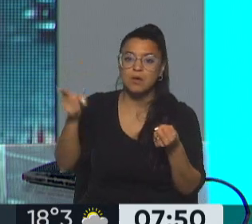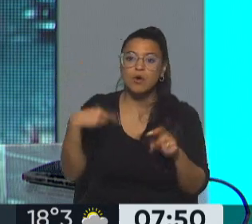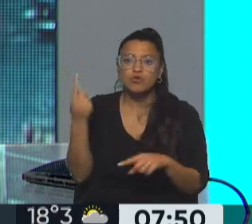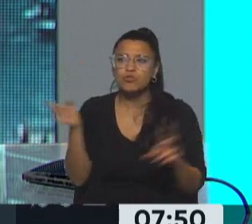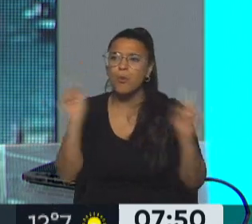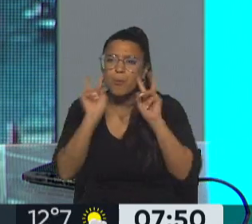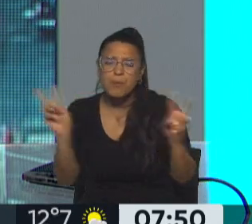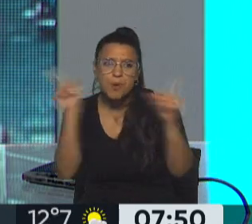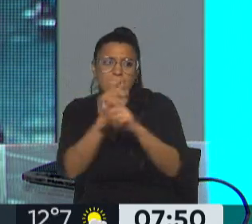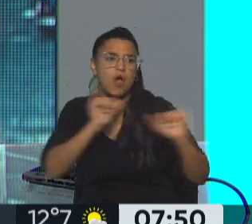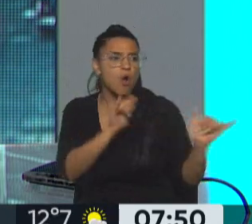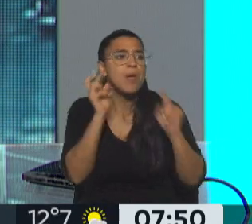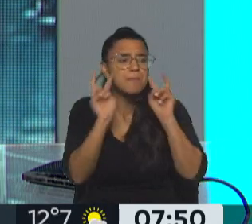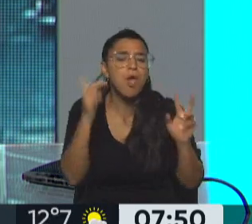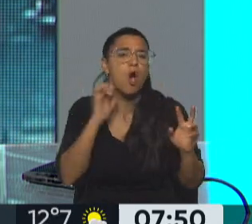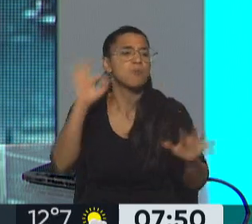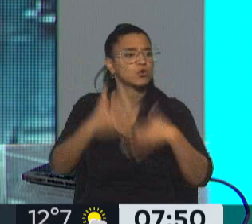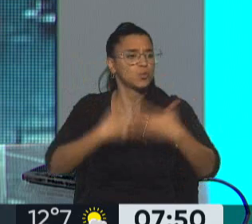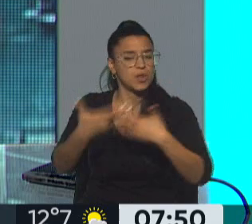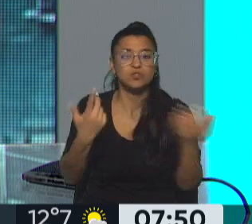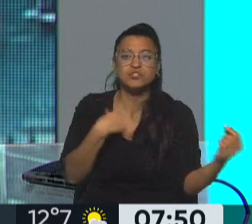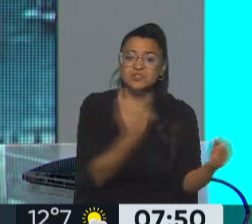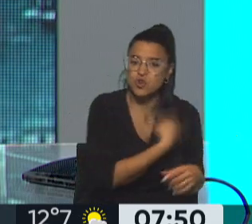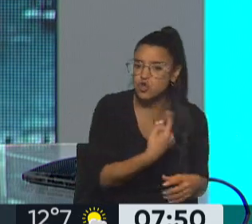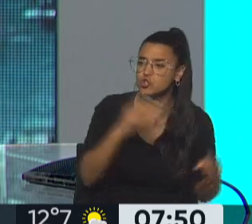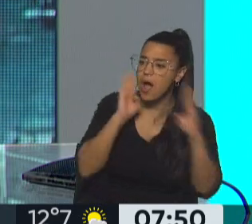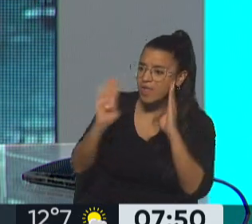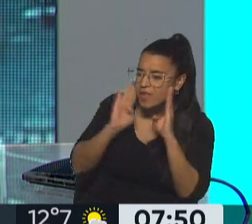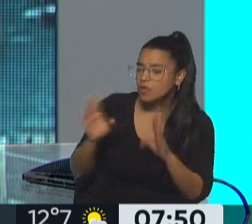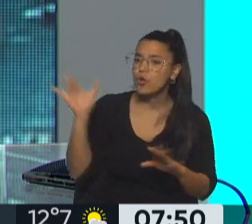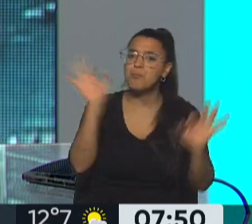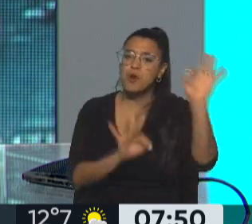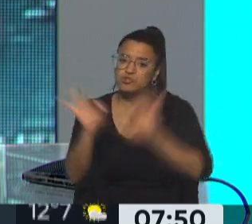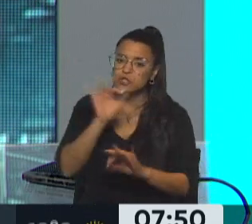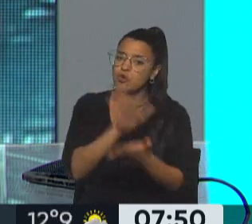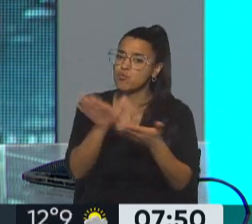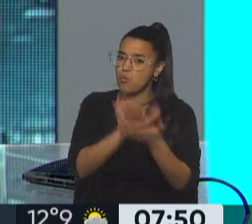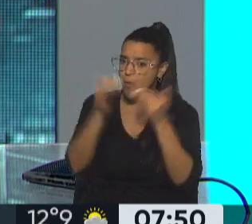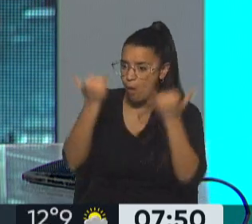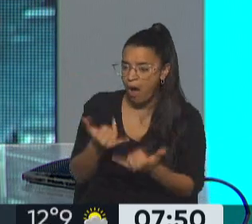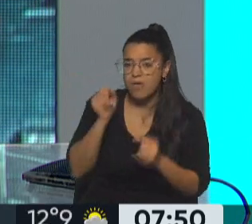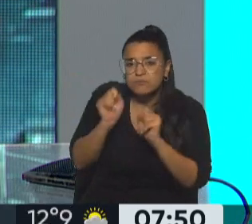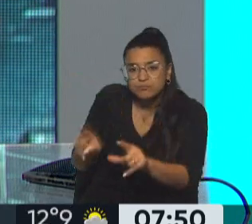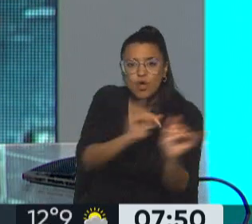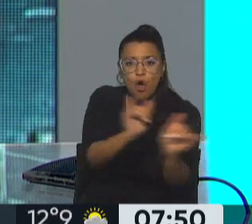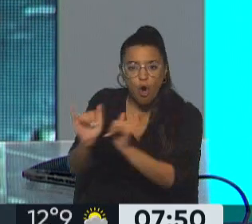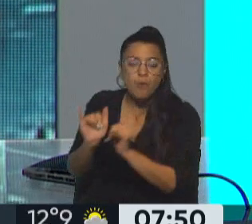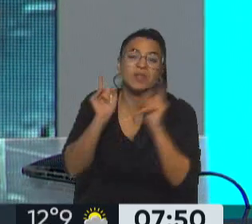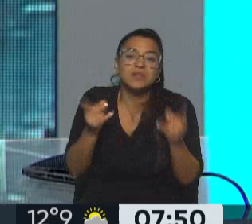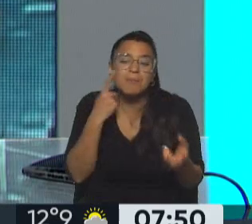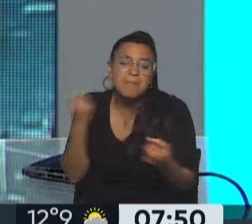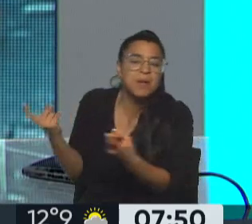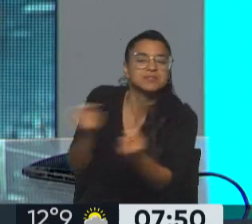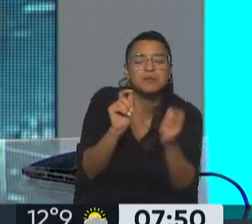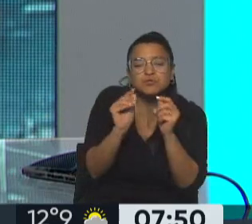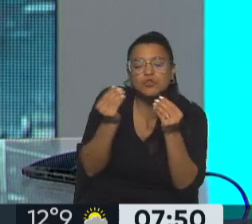La problemática entonces estar atentos a qué proyectos innovadores traen los jóvenes y también a la percepción que